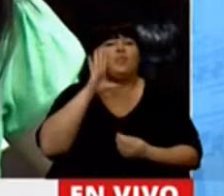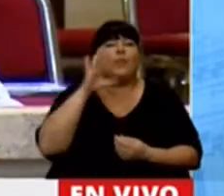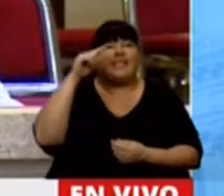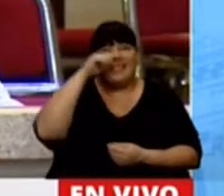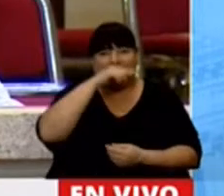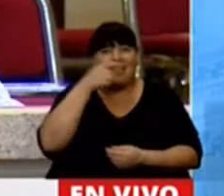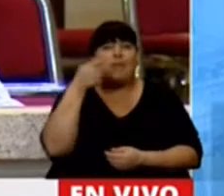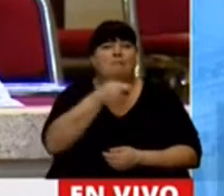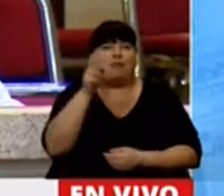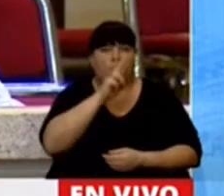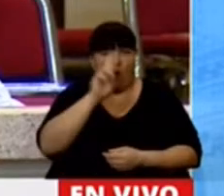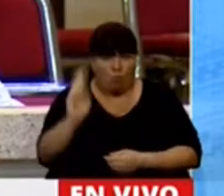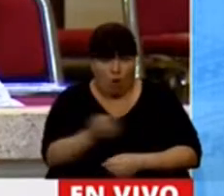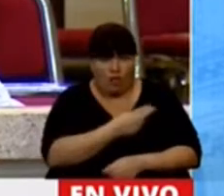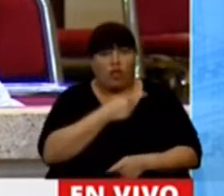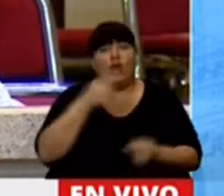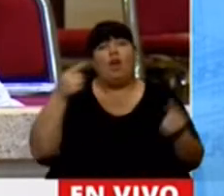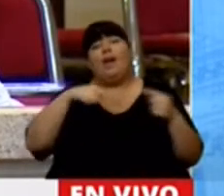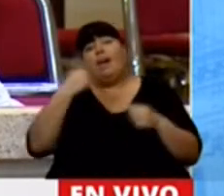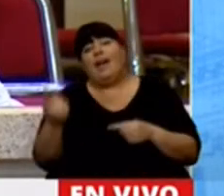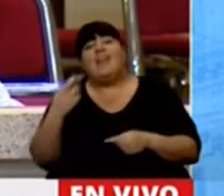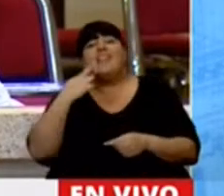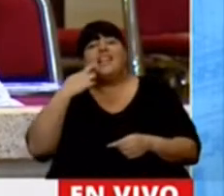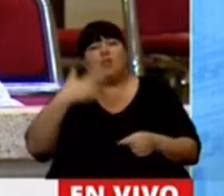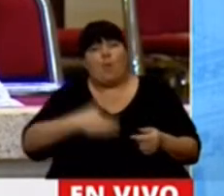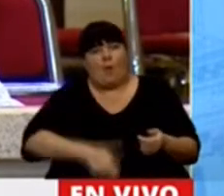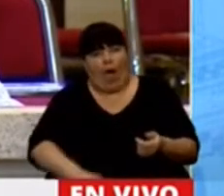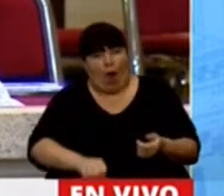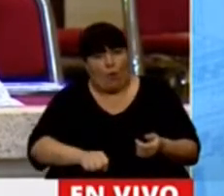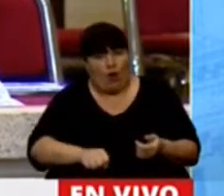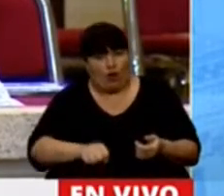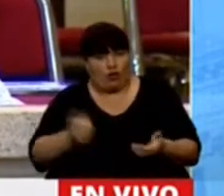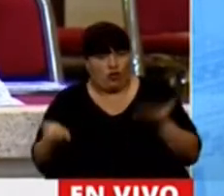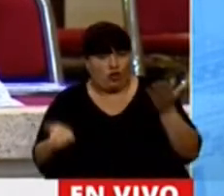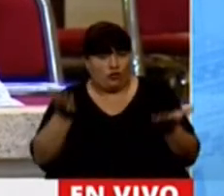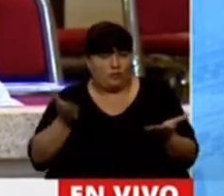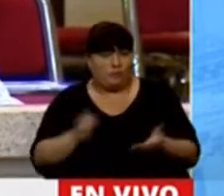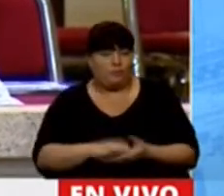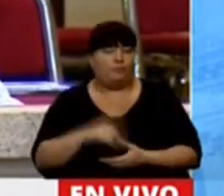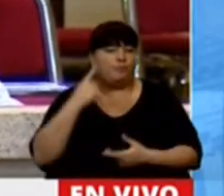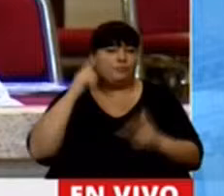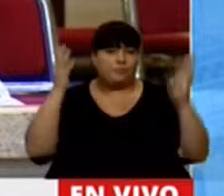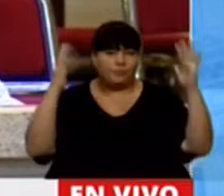257 femicidios contra los 19 abortos